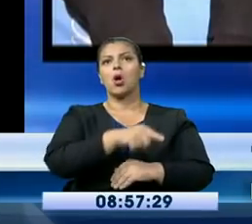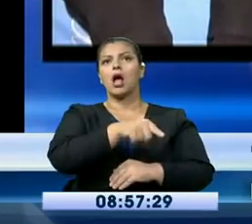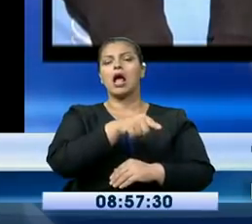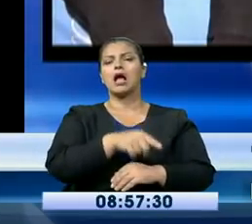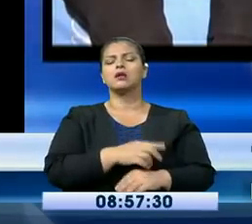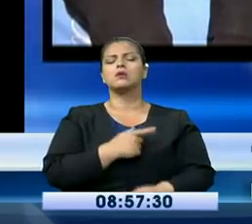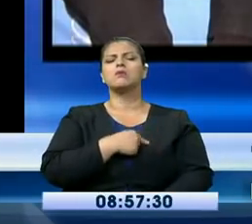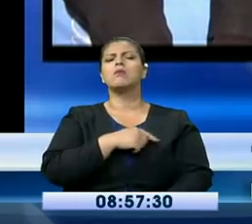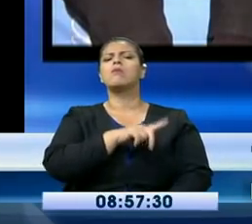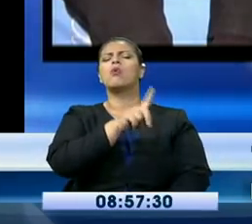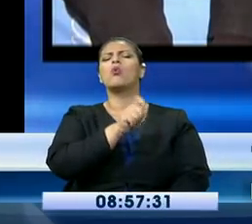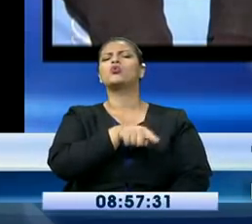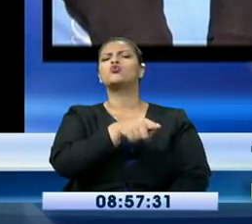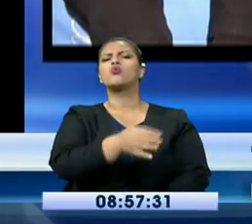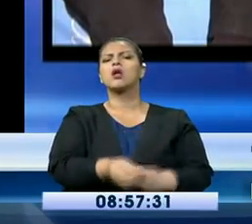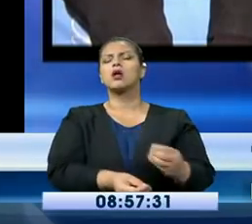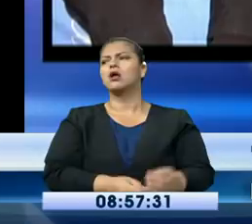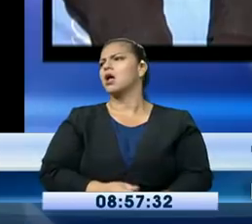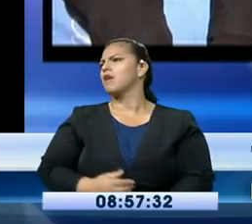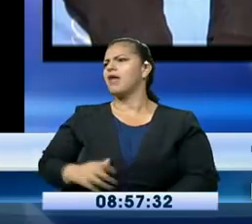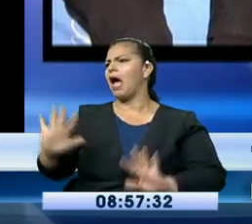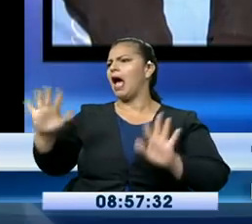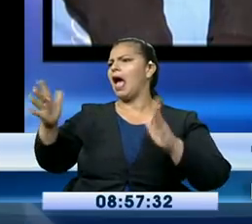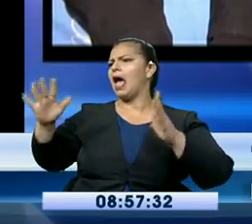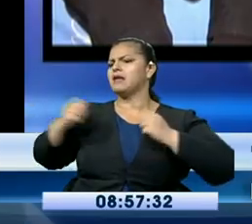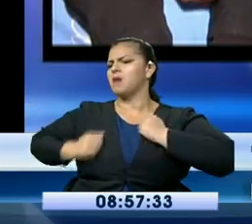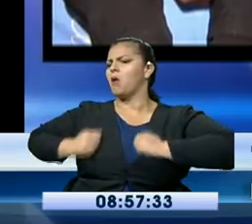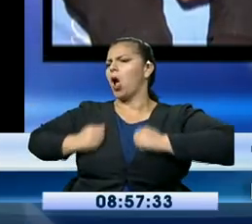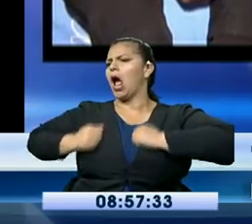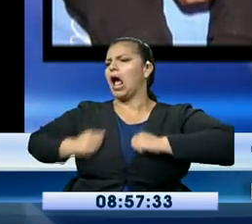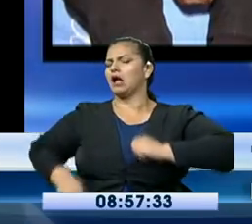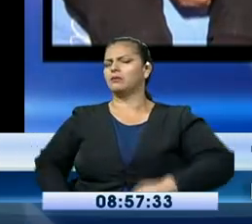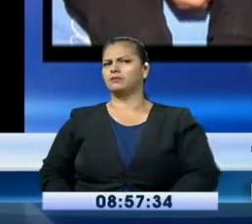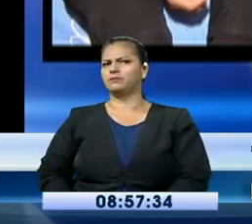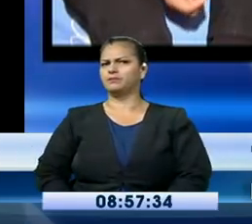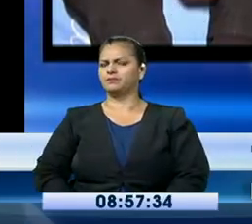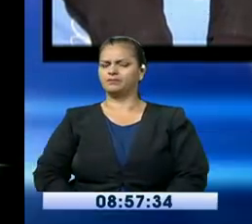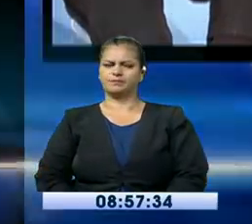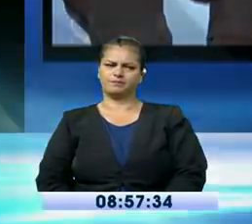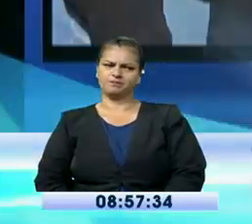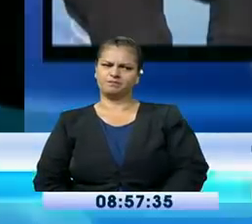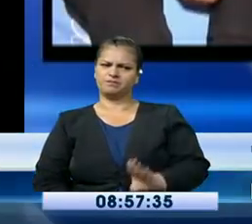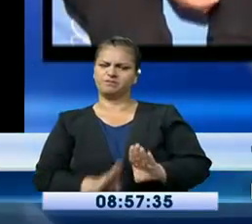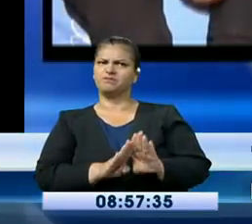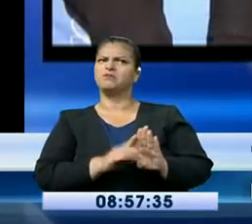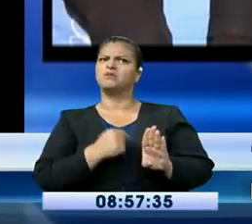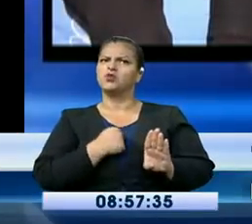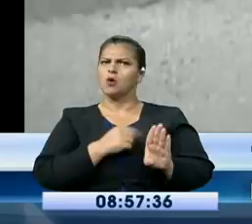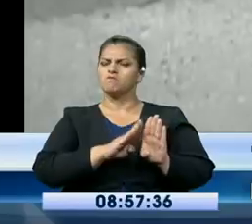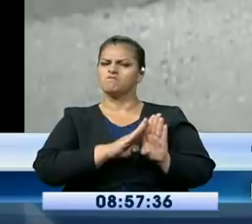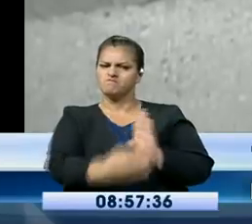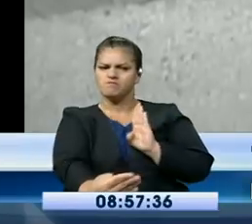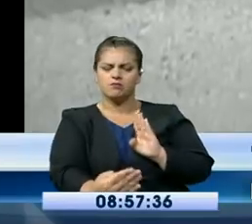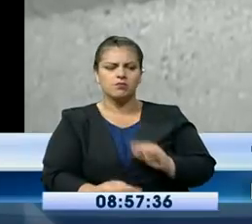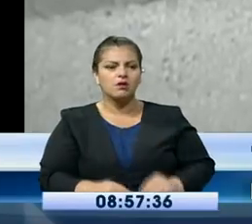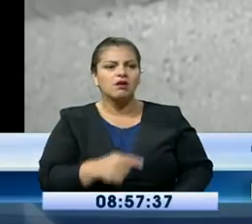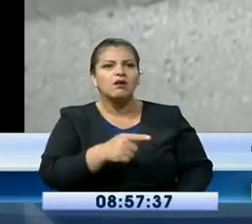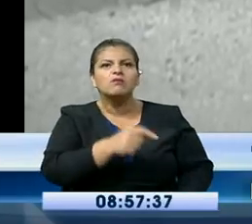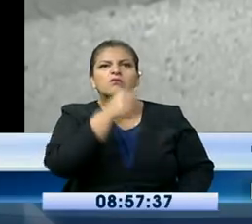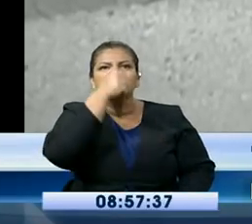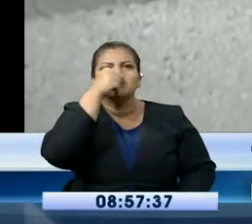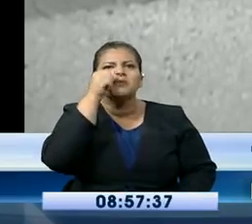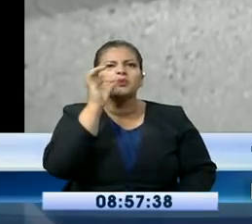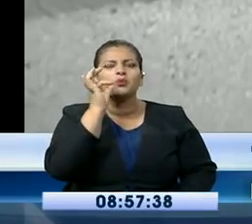acudió cuchillo a amenazarlo que los sueltos y no sabe qué hacer él se quiere matar es madre soltera